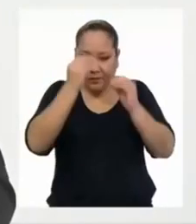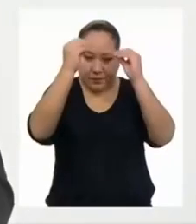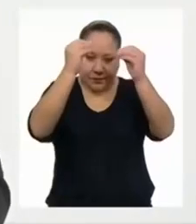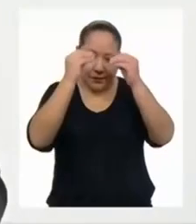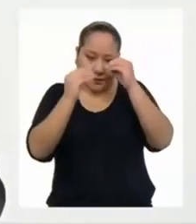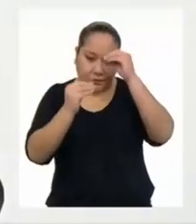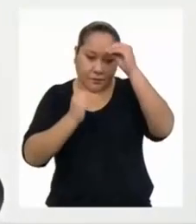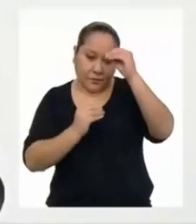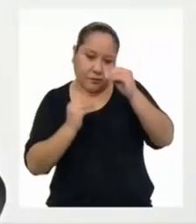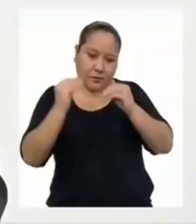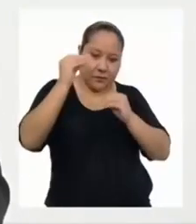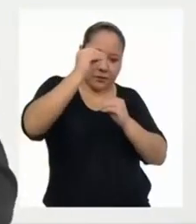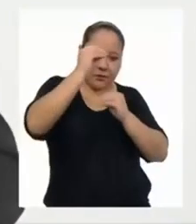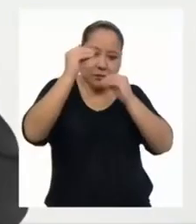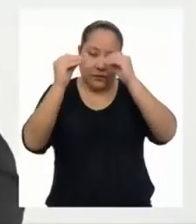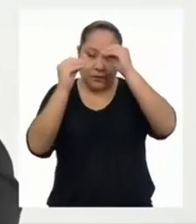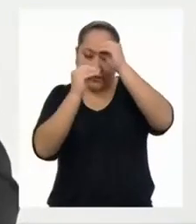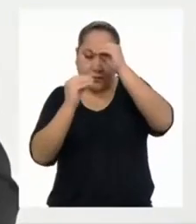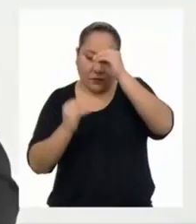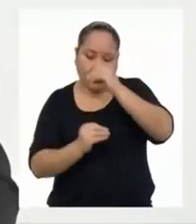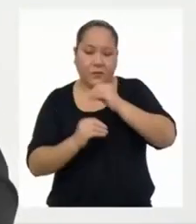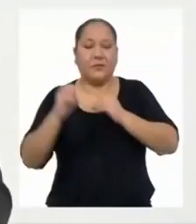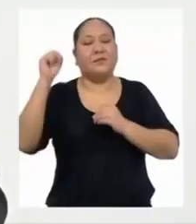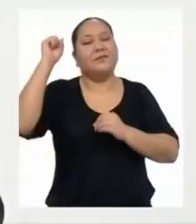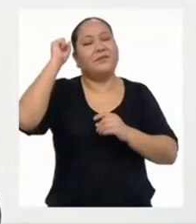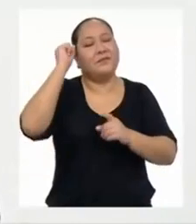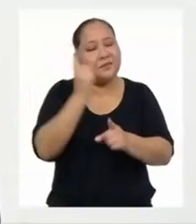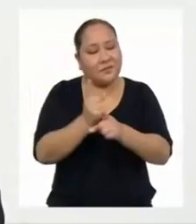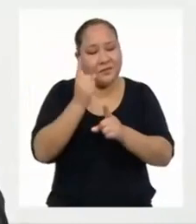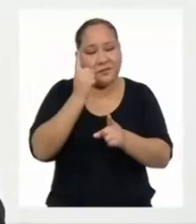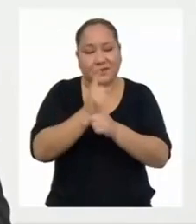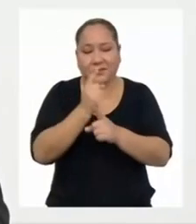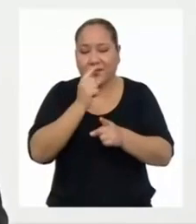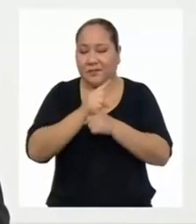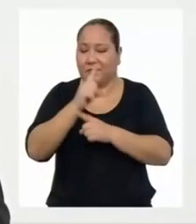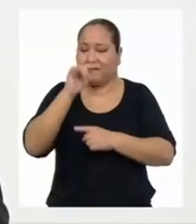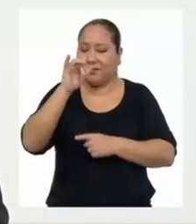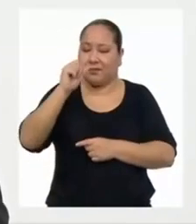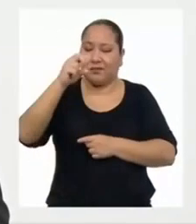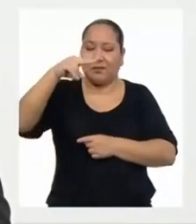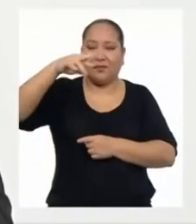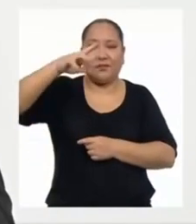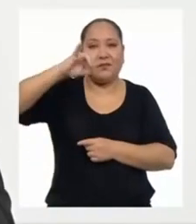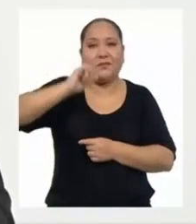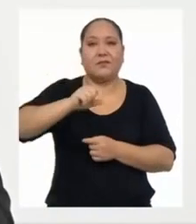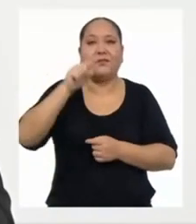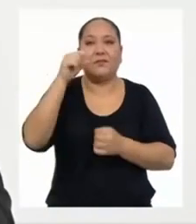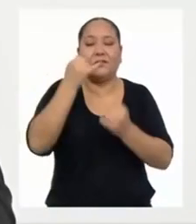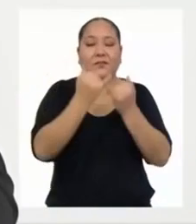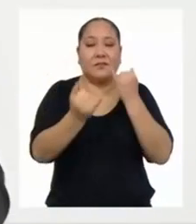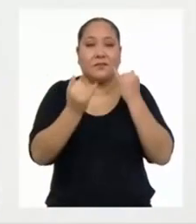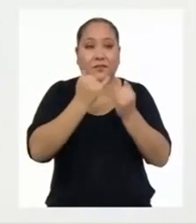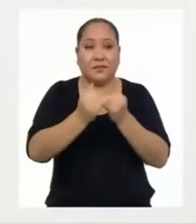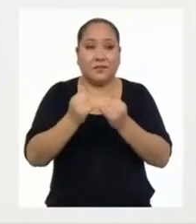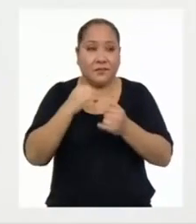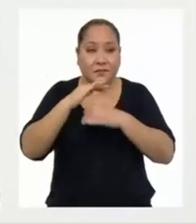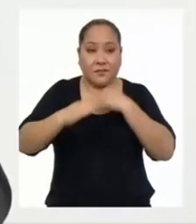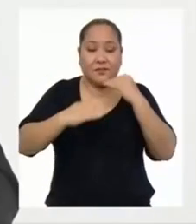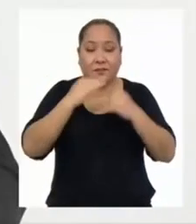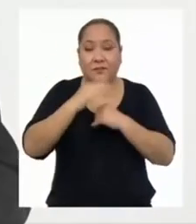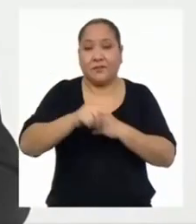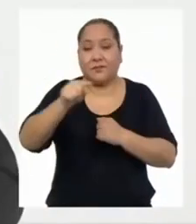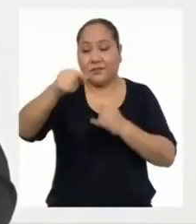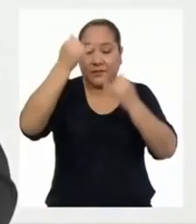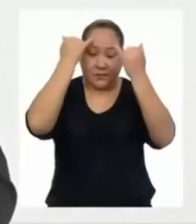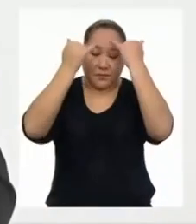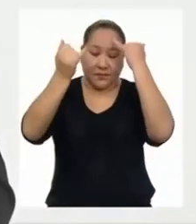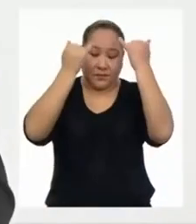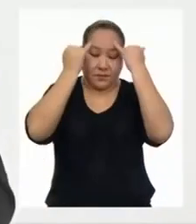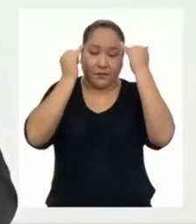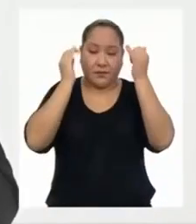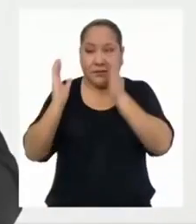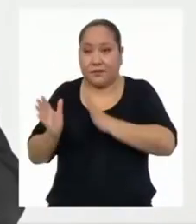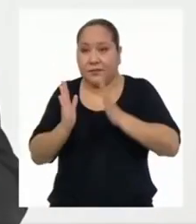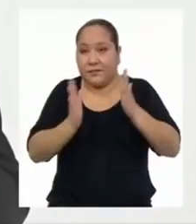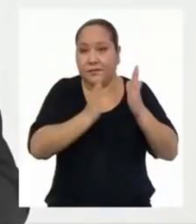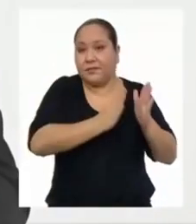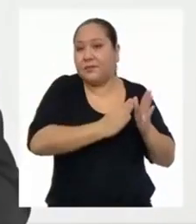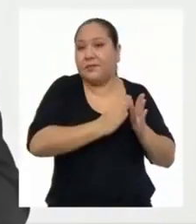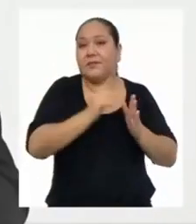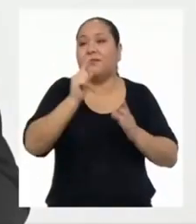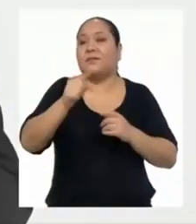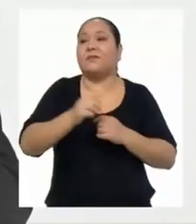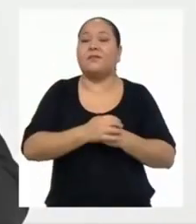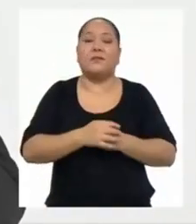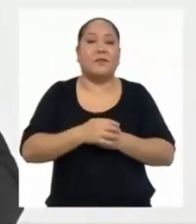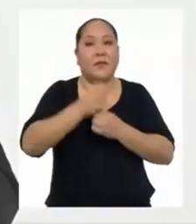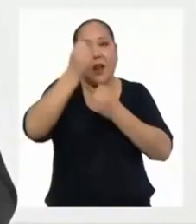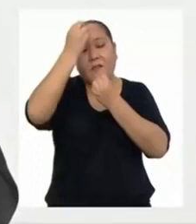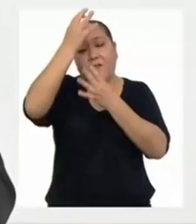contar. ¡Genial, Yanira! En el último paso, la idea es estructurar los hechos con